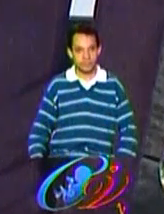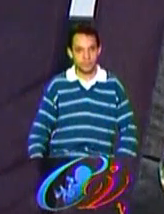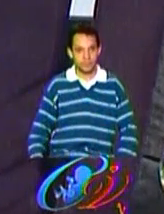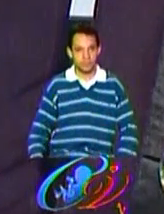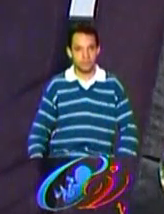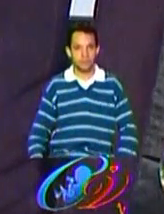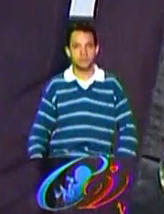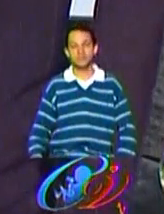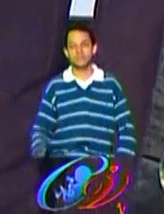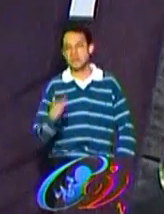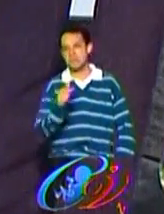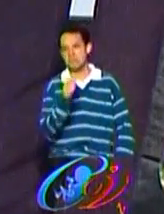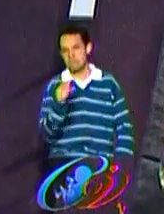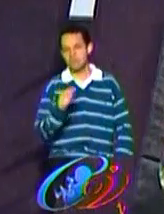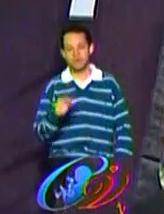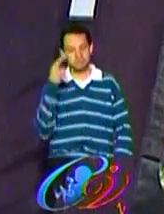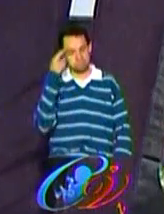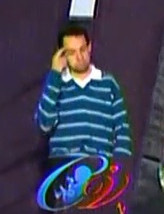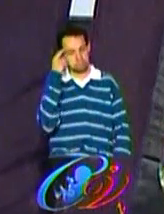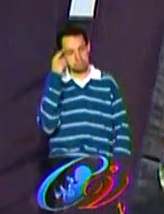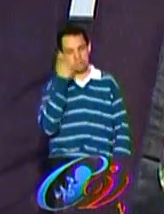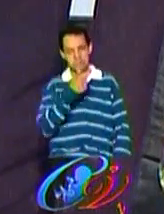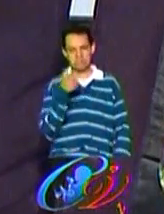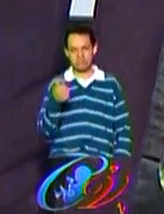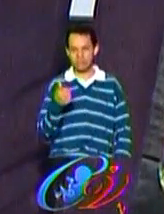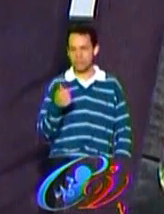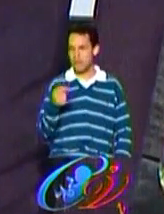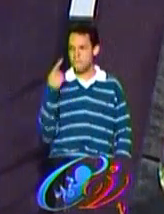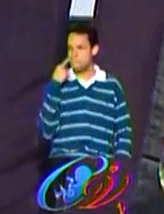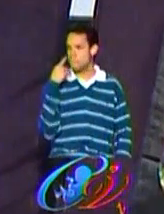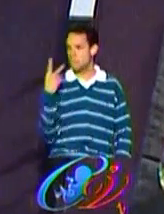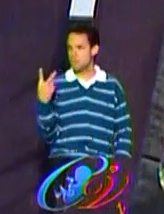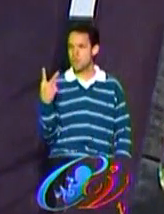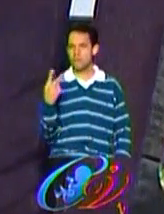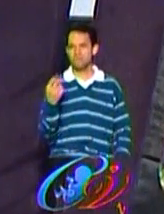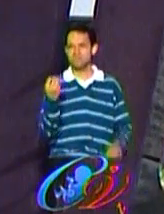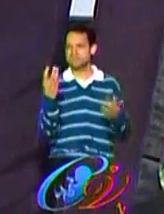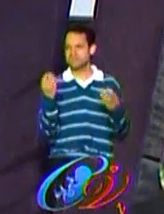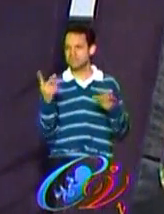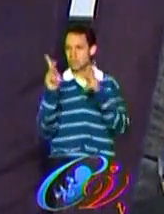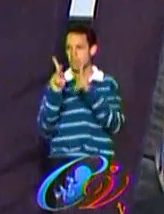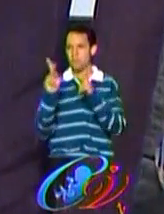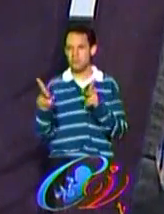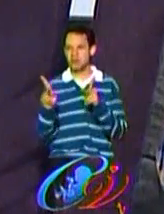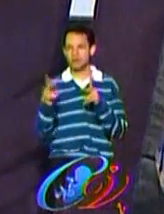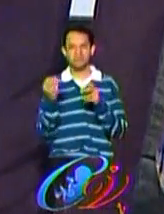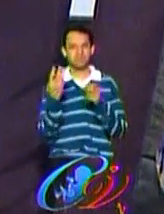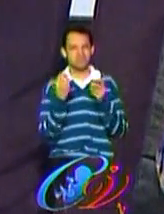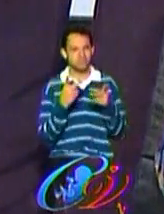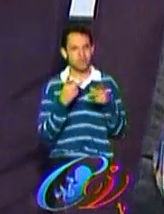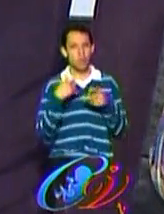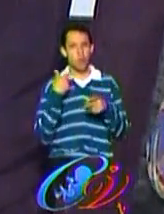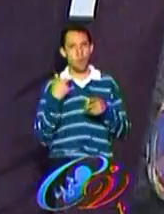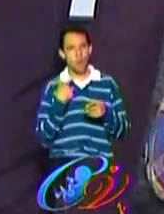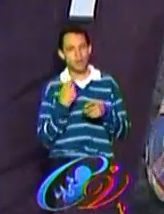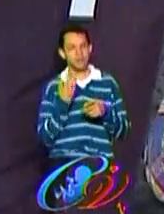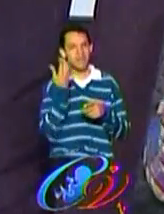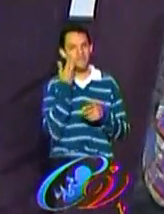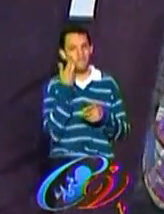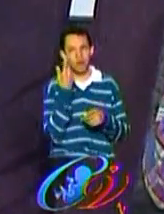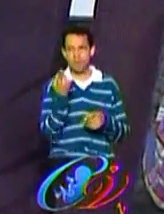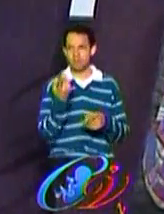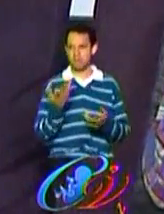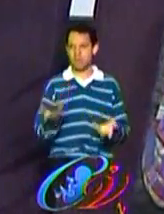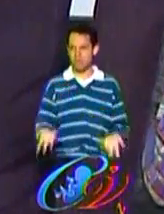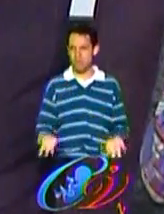Muchos de ustedes se preguntarán el por qué cada vez estamos viendo personas cada vez más jóvenes con enfermedades